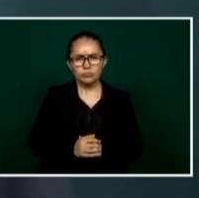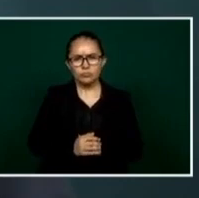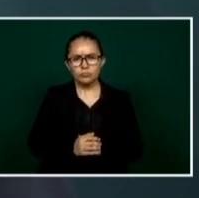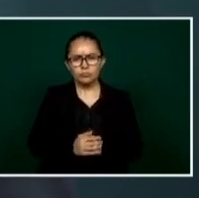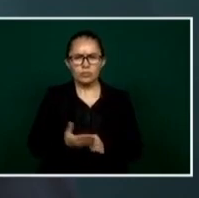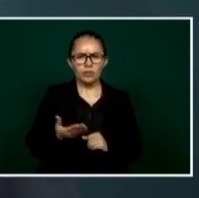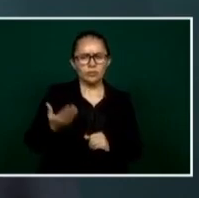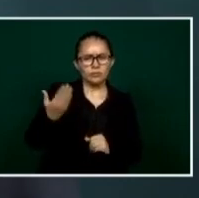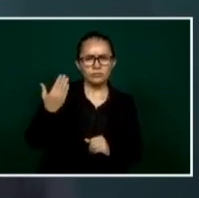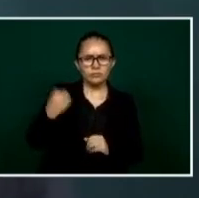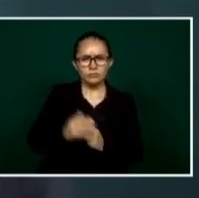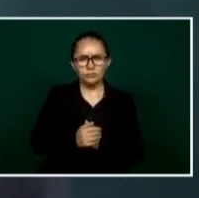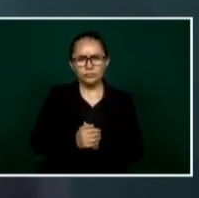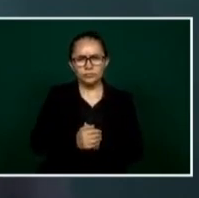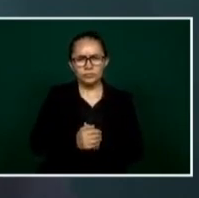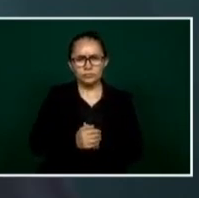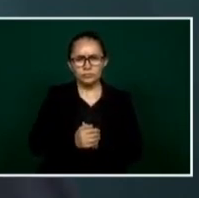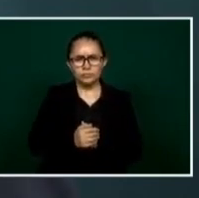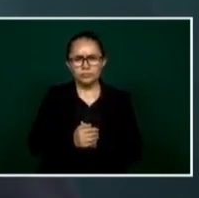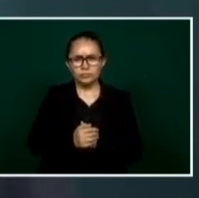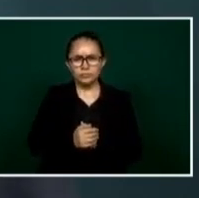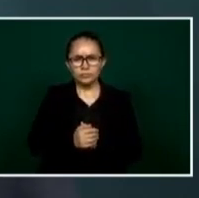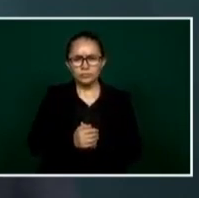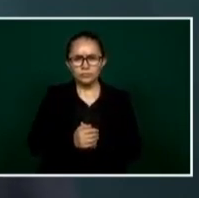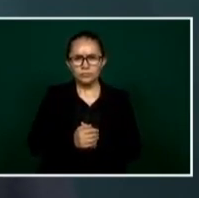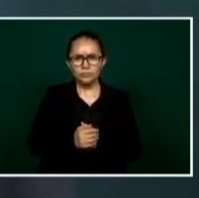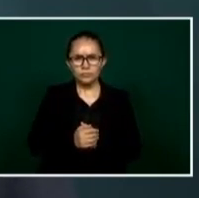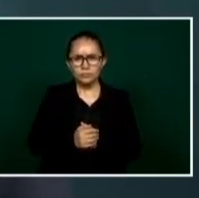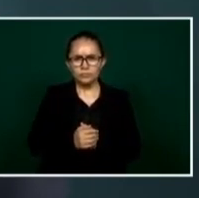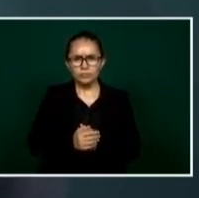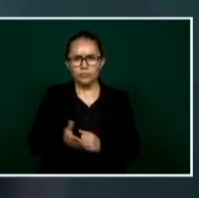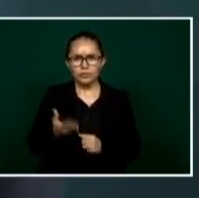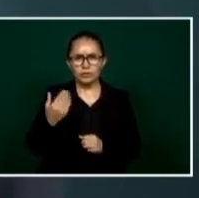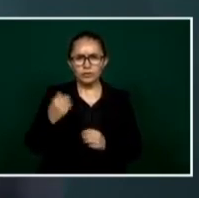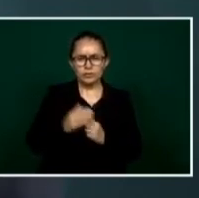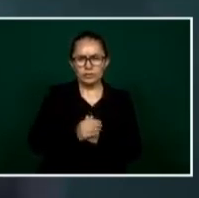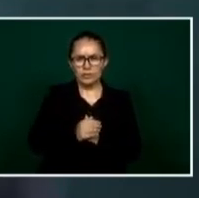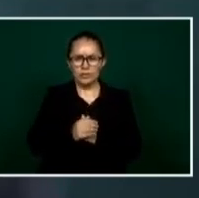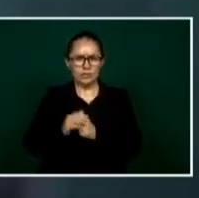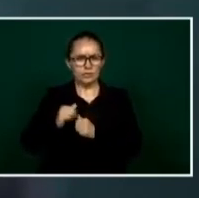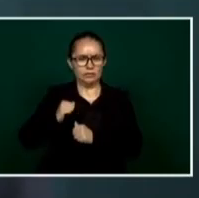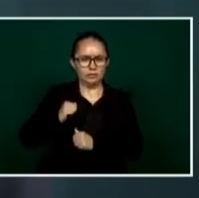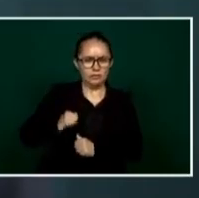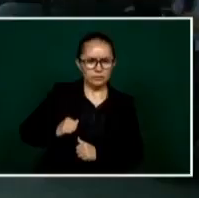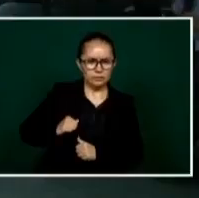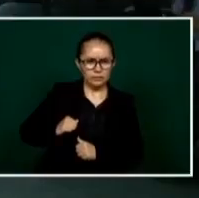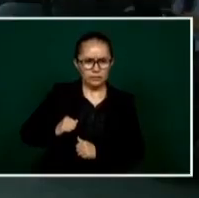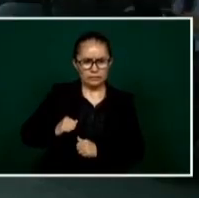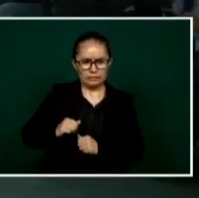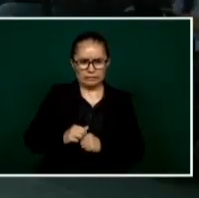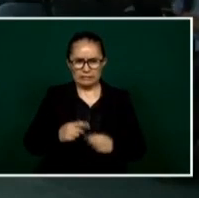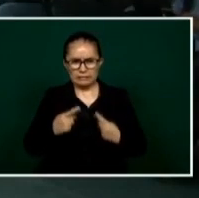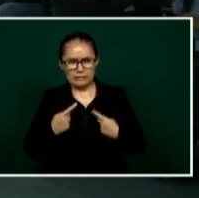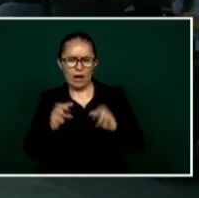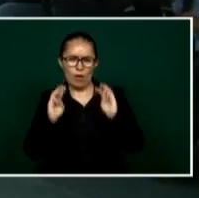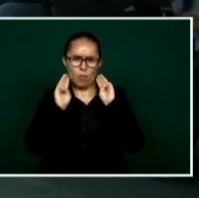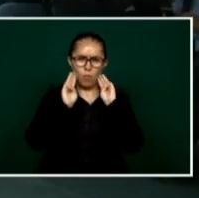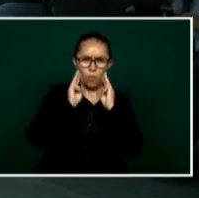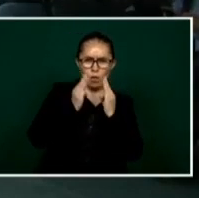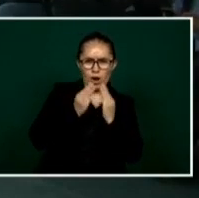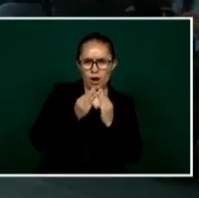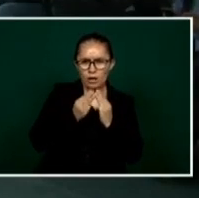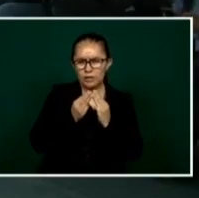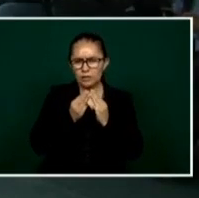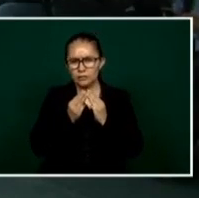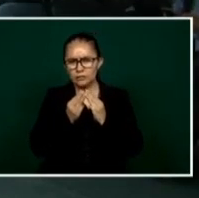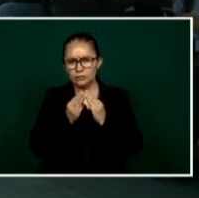cuando hay una raya que divide la autoridad y la delincuencia,